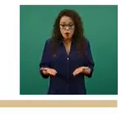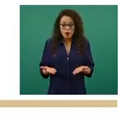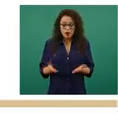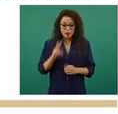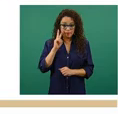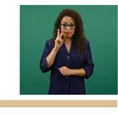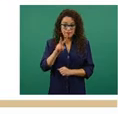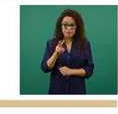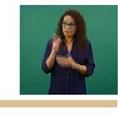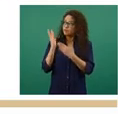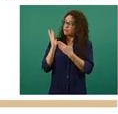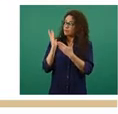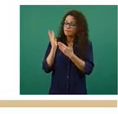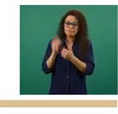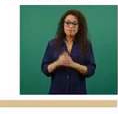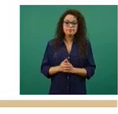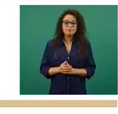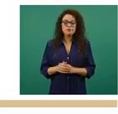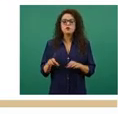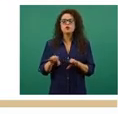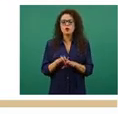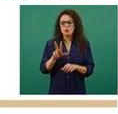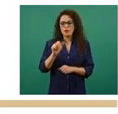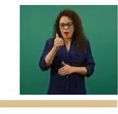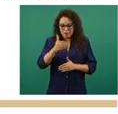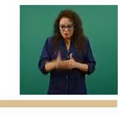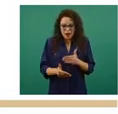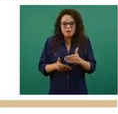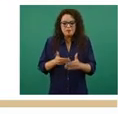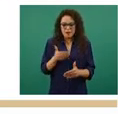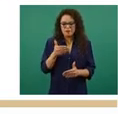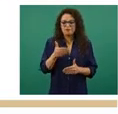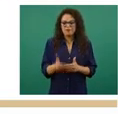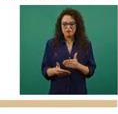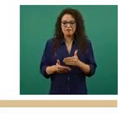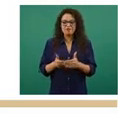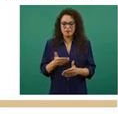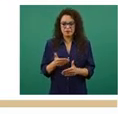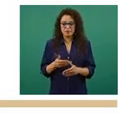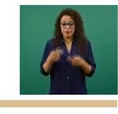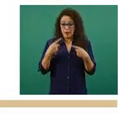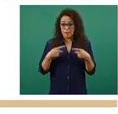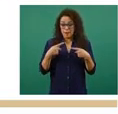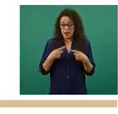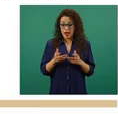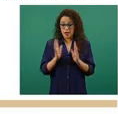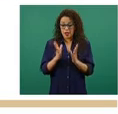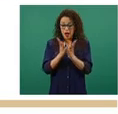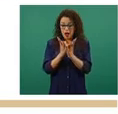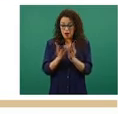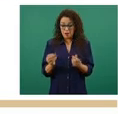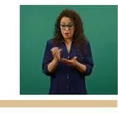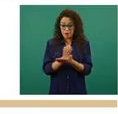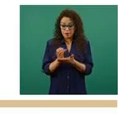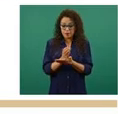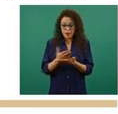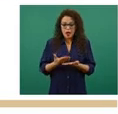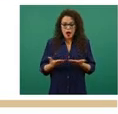donde ustedes van a ir viendo cómo se va a ir comportando. Dentro de las personas recuperadas, tenemos para el día de